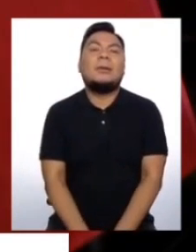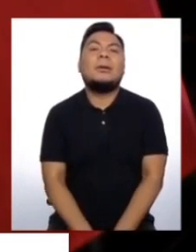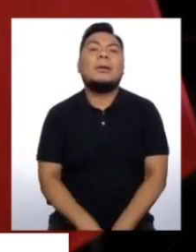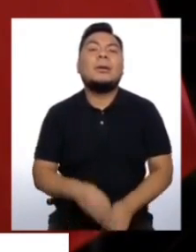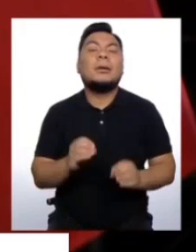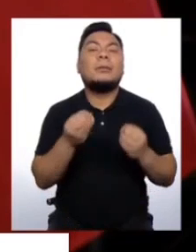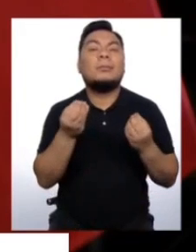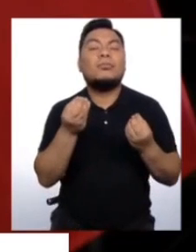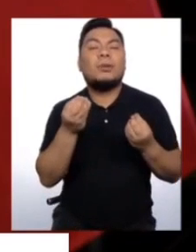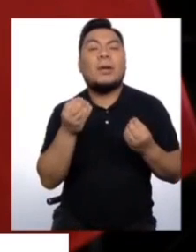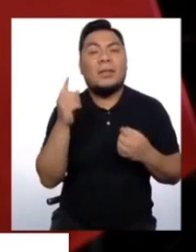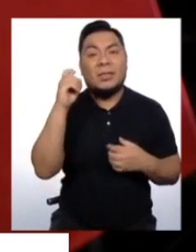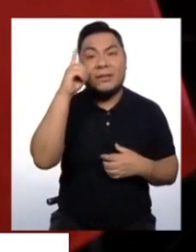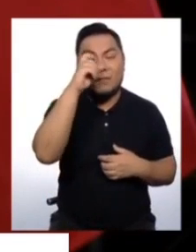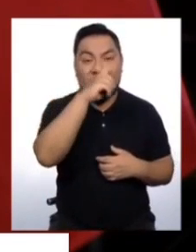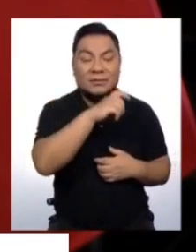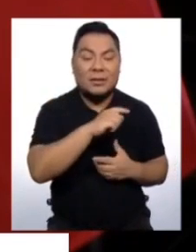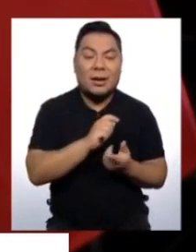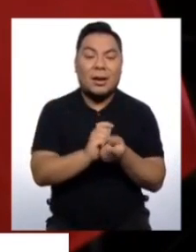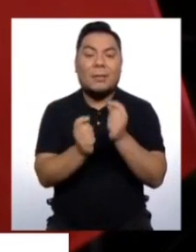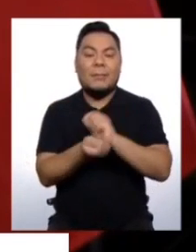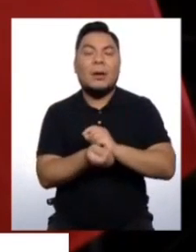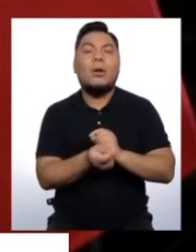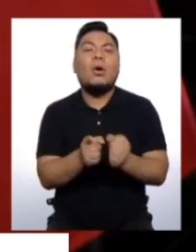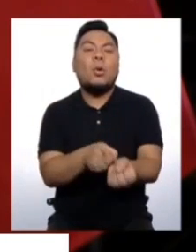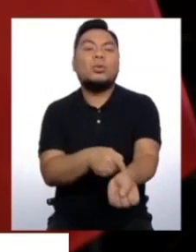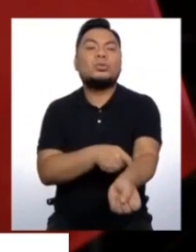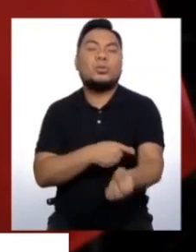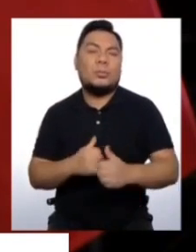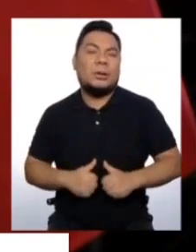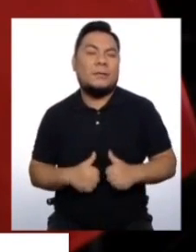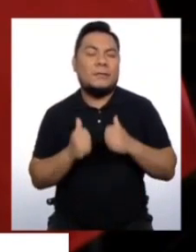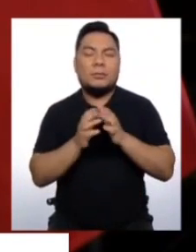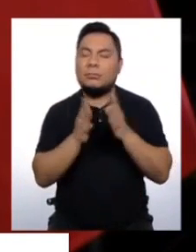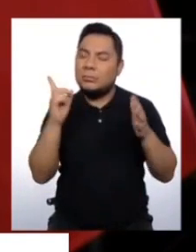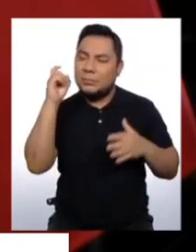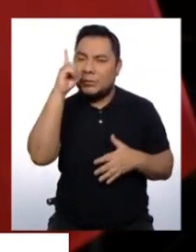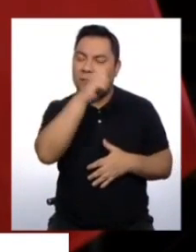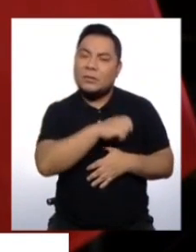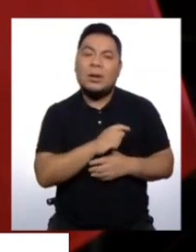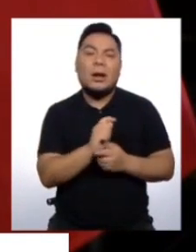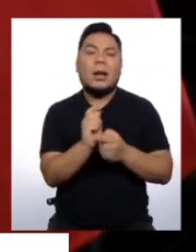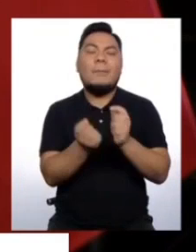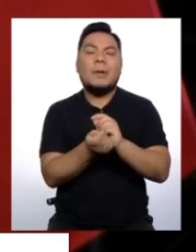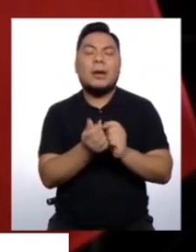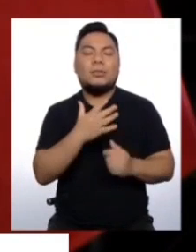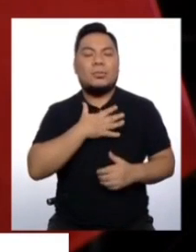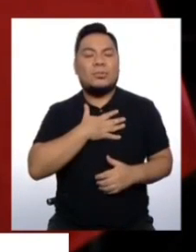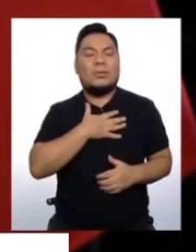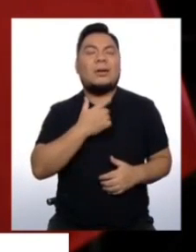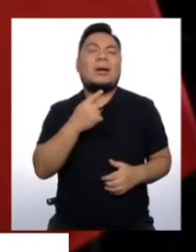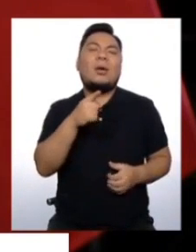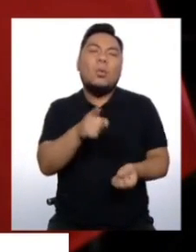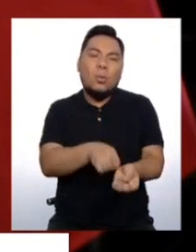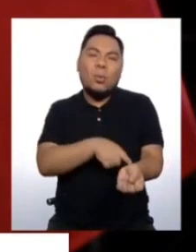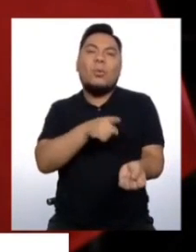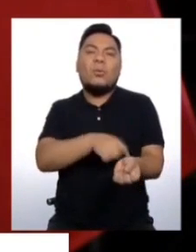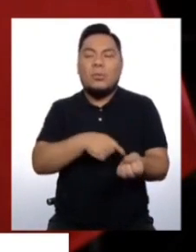cambiar costumbres de vida, es bien difícil cambiar hábitos que los hemos